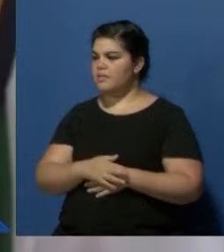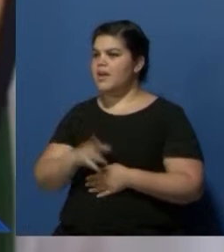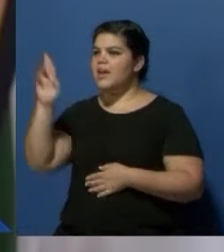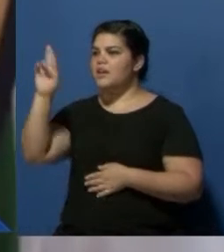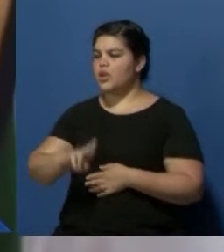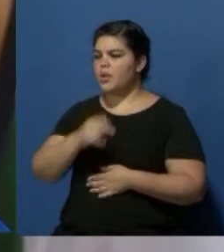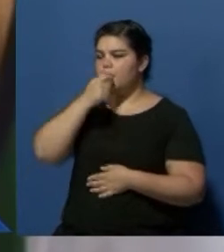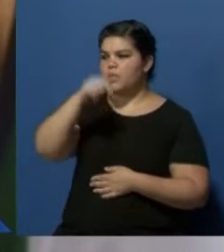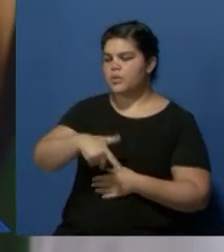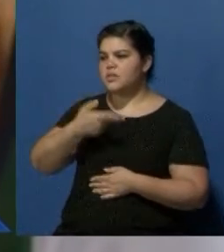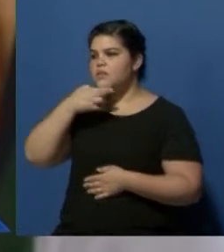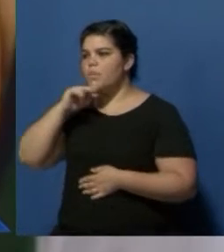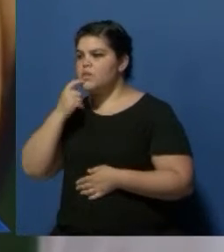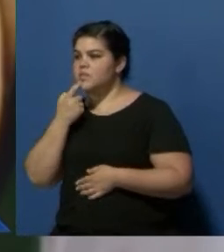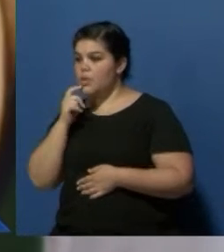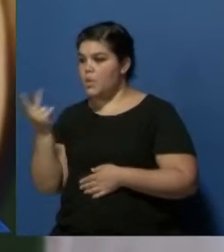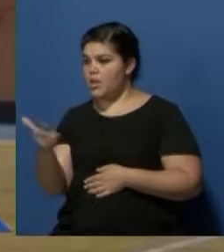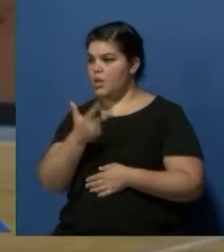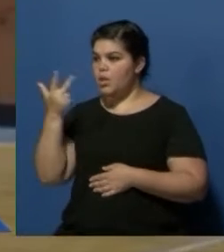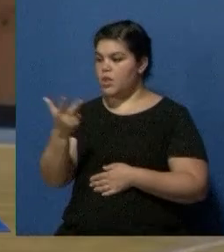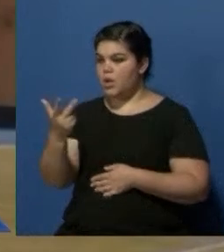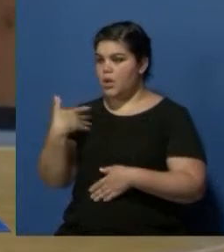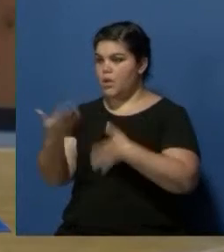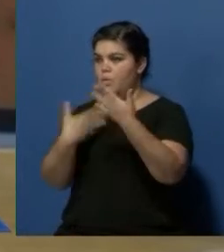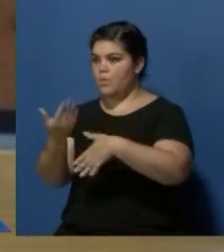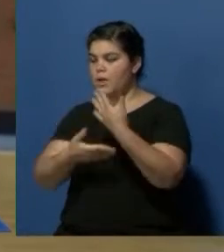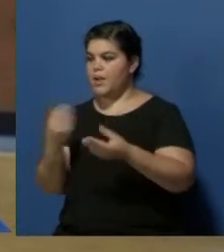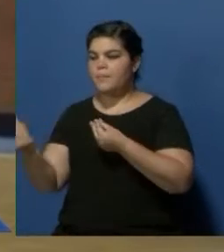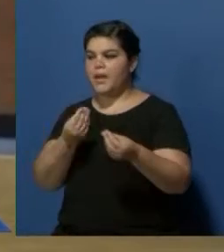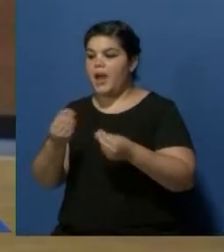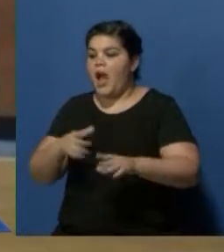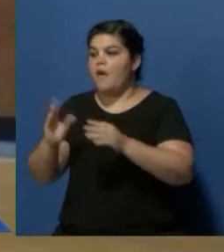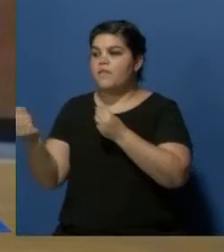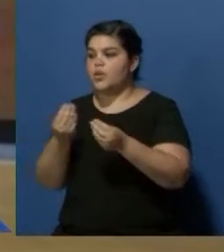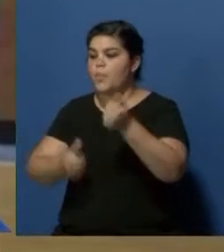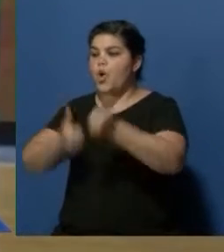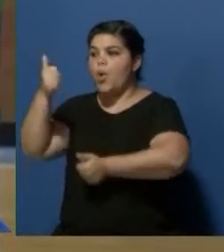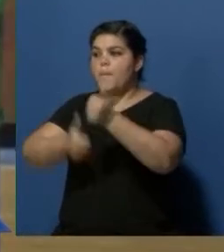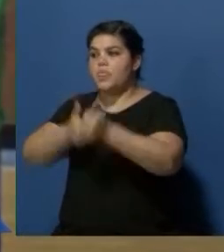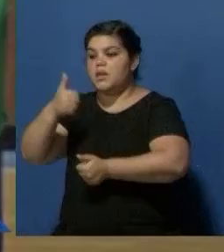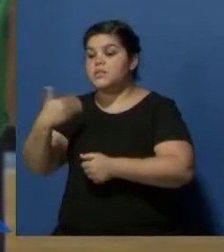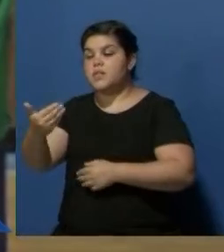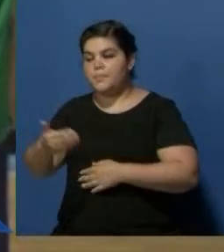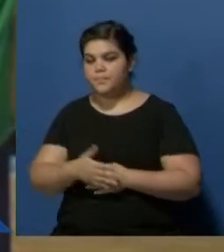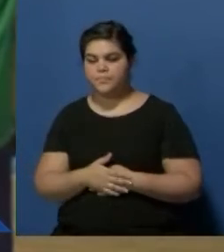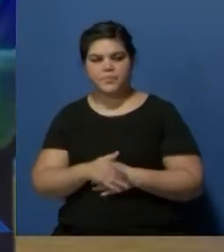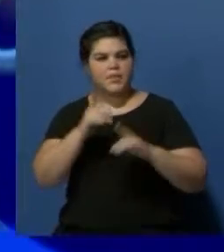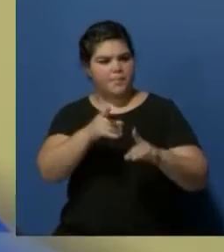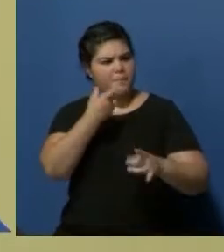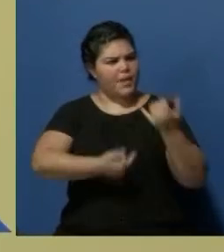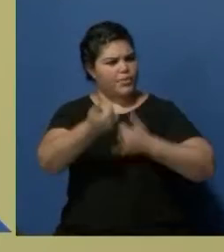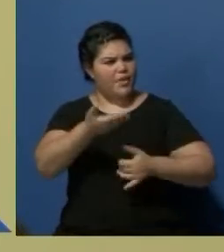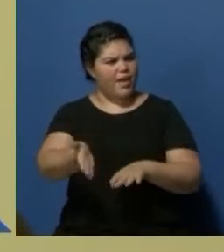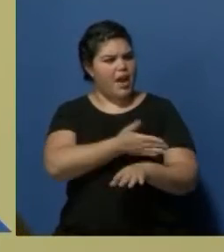Mendoza, San Juan y San Luis para disputar este torneo, ¿no? Bien, me contabas también fuera de micrófono el tema de